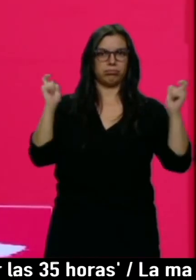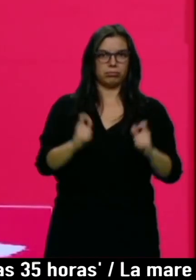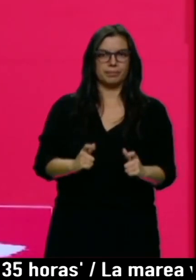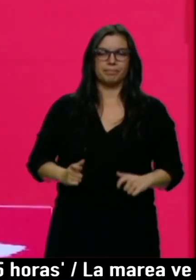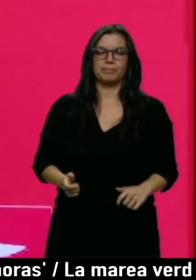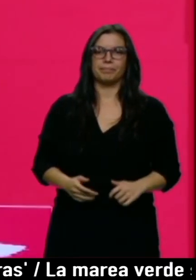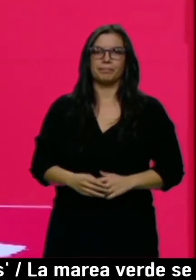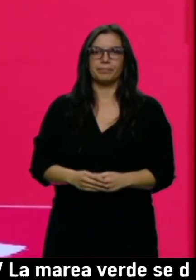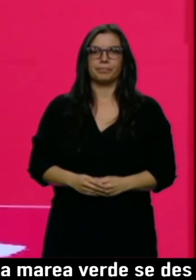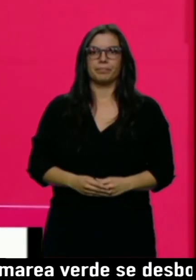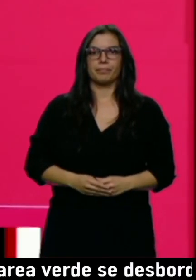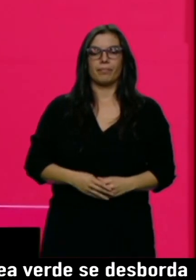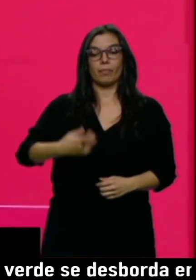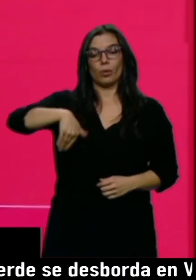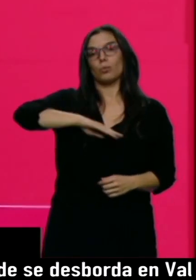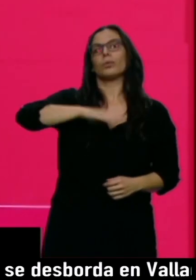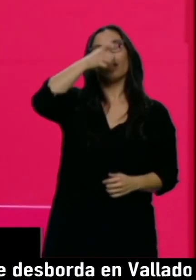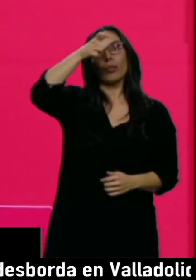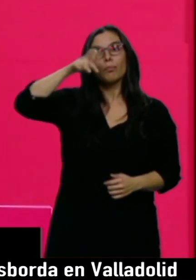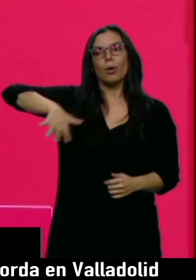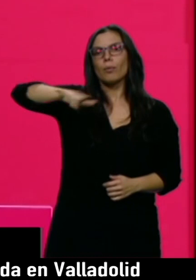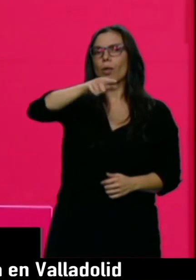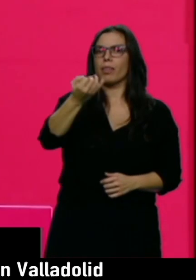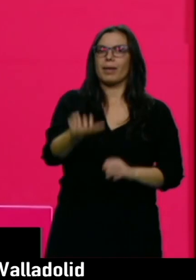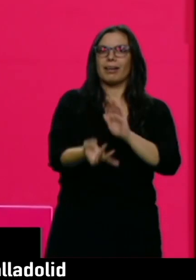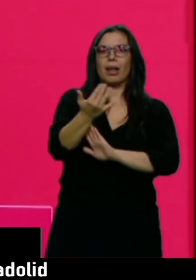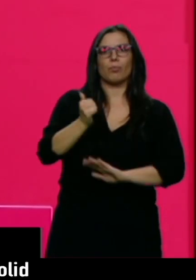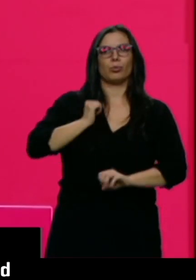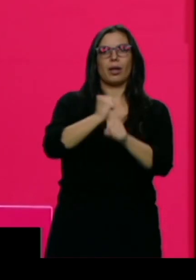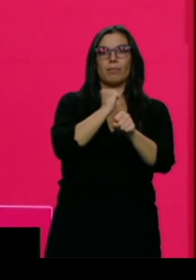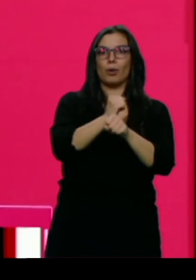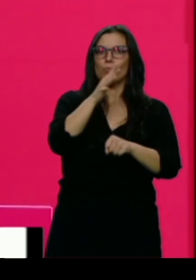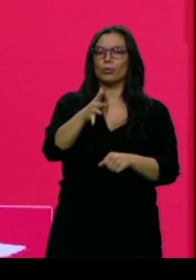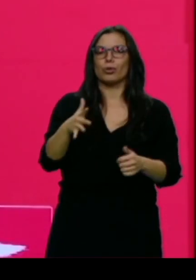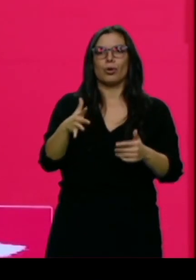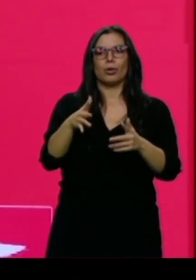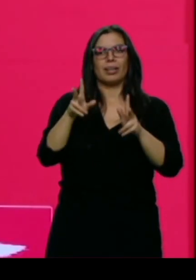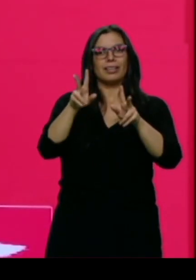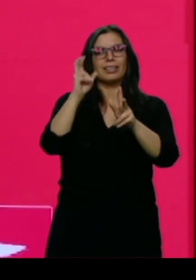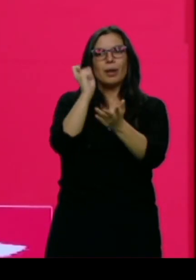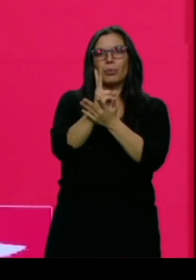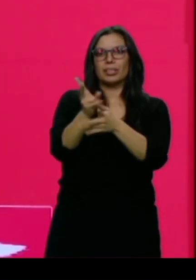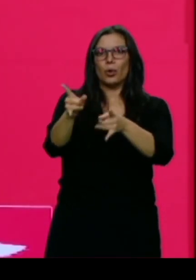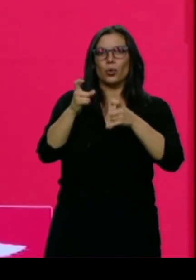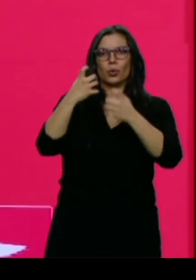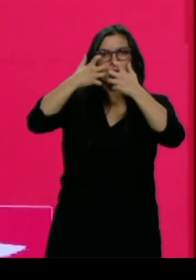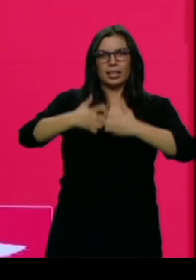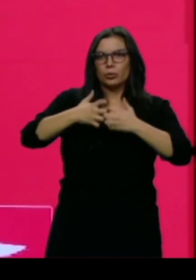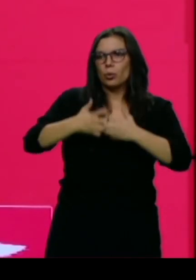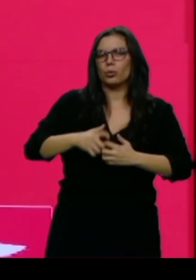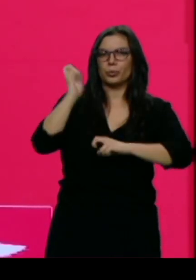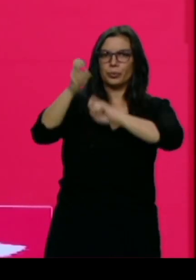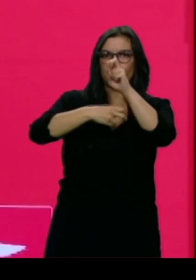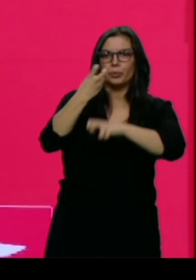Nuestras zonas rurales se tienen que crear oportunidades de empleo, por eso todo lo que sea, la apuesta por la reindustrialización, por polígonos industriales